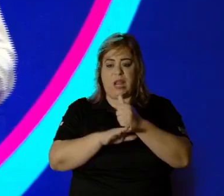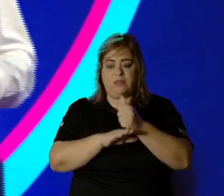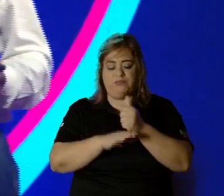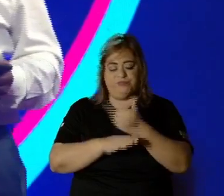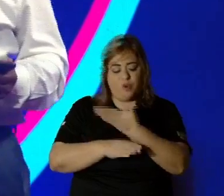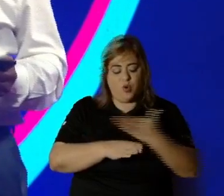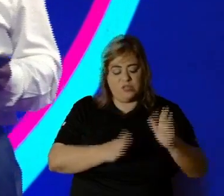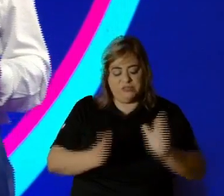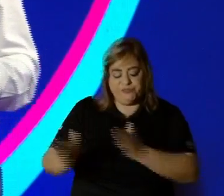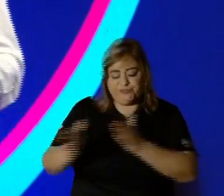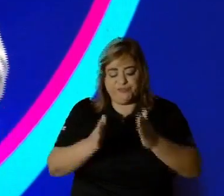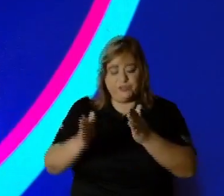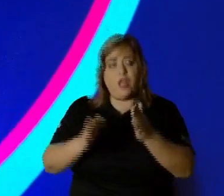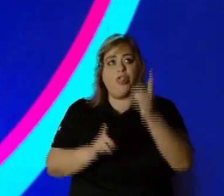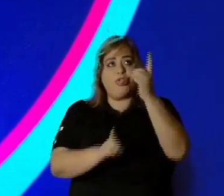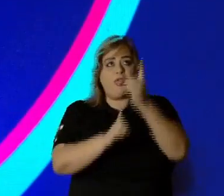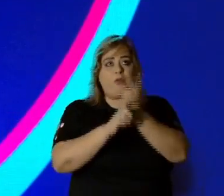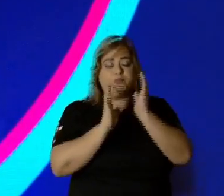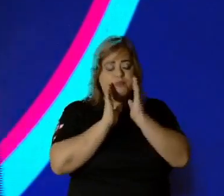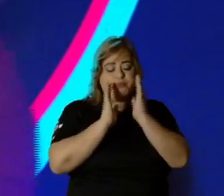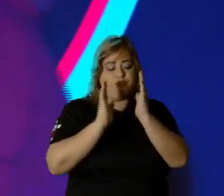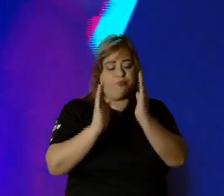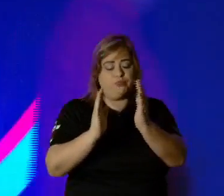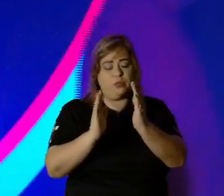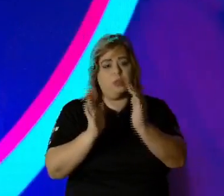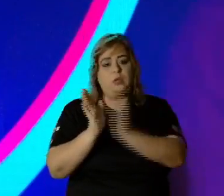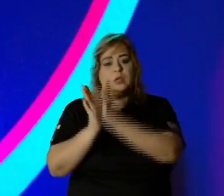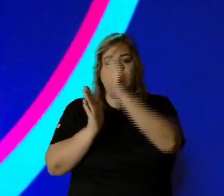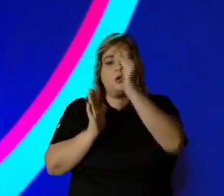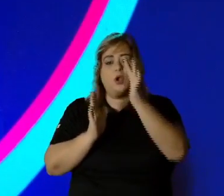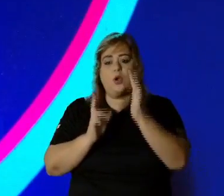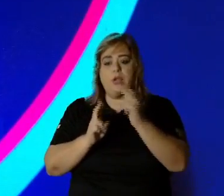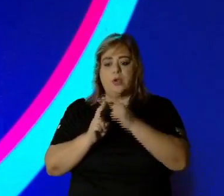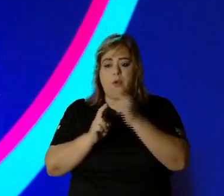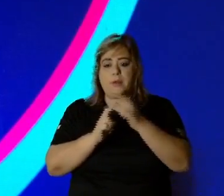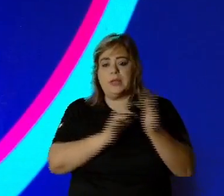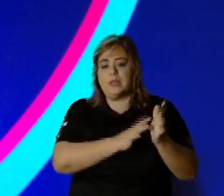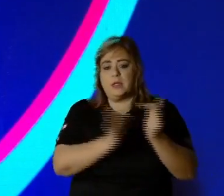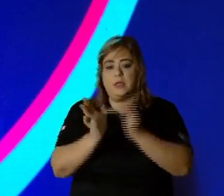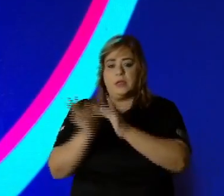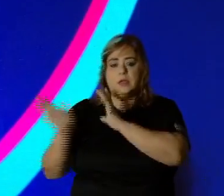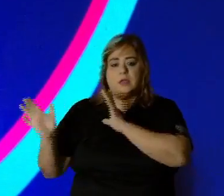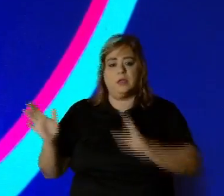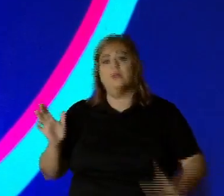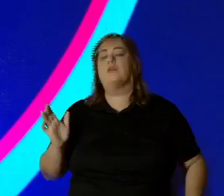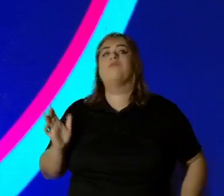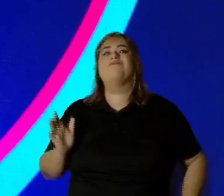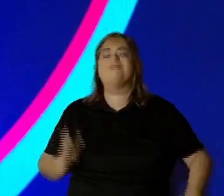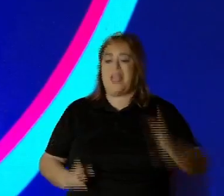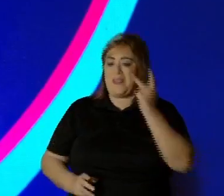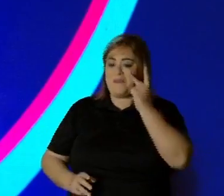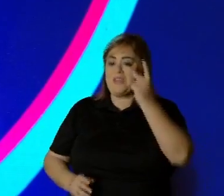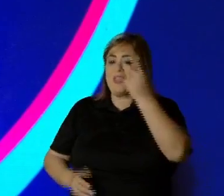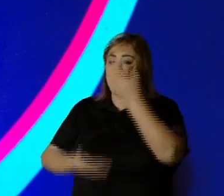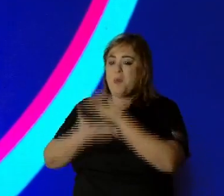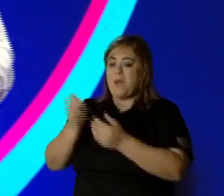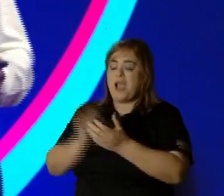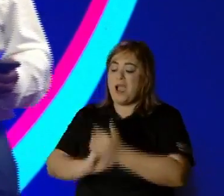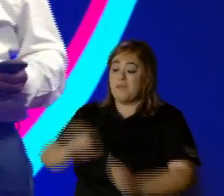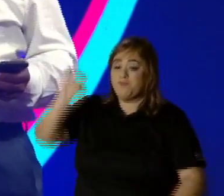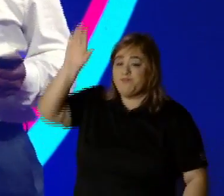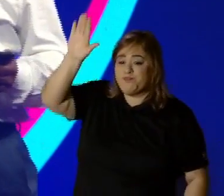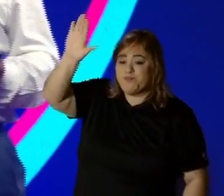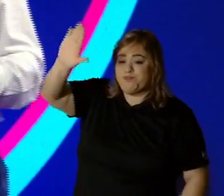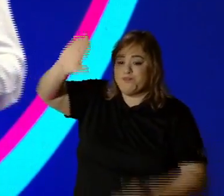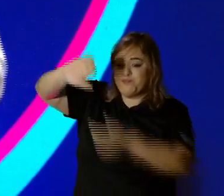raba, sama, aquí la vaso. Oh, gloria sea el nombre de Jesucristo. Vemos cómo la mano de Dios sigue obrando en cada uno